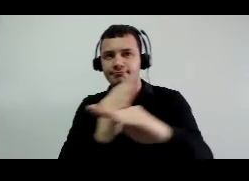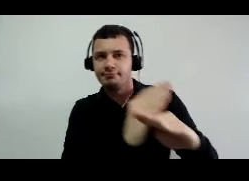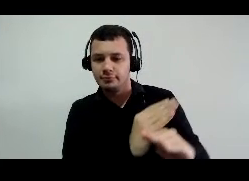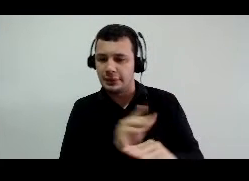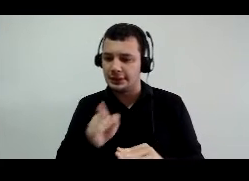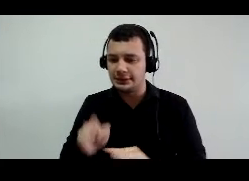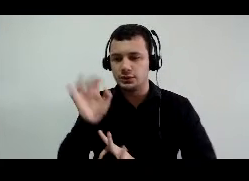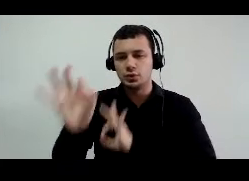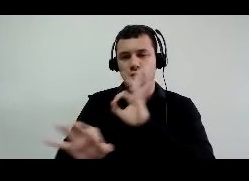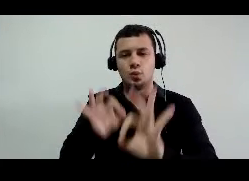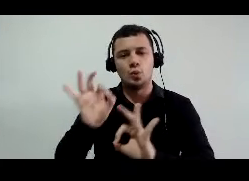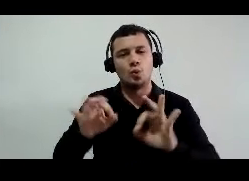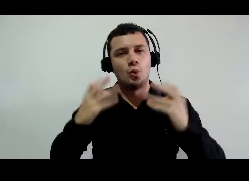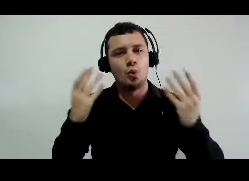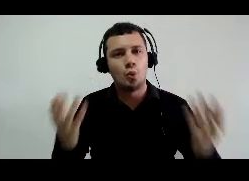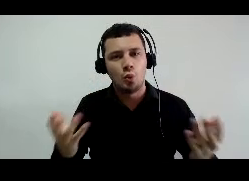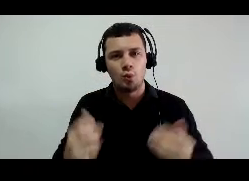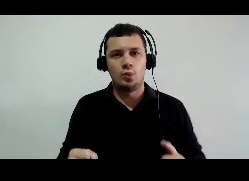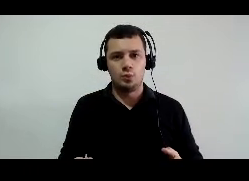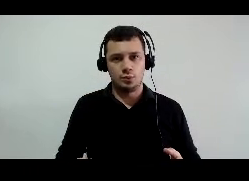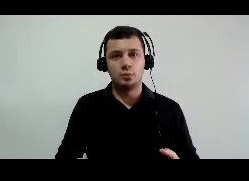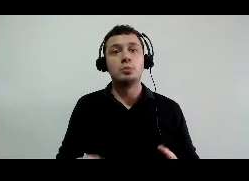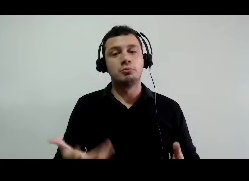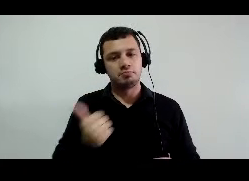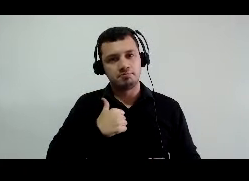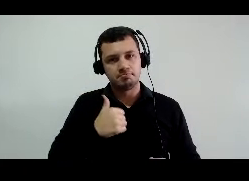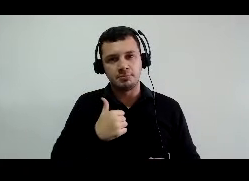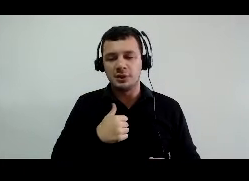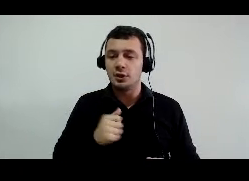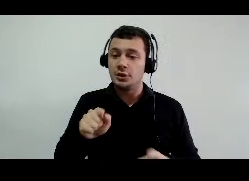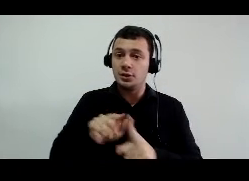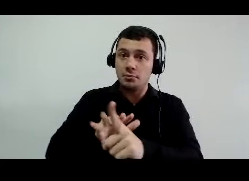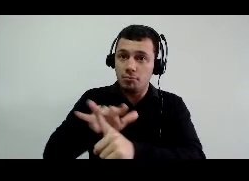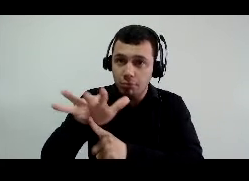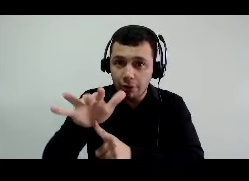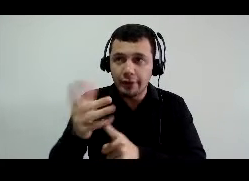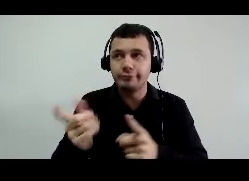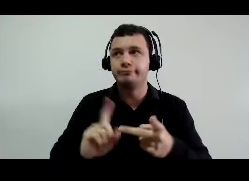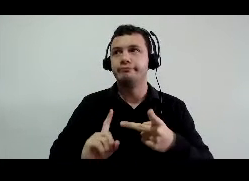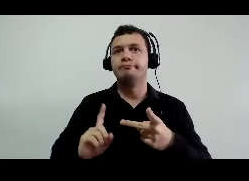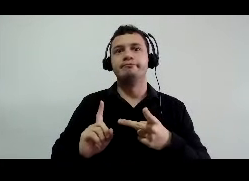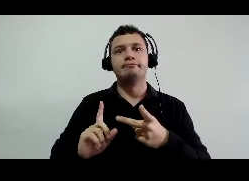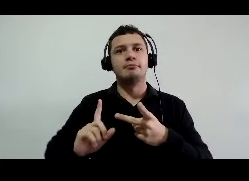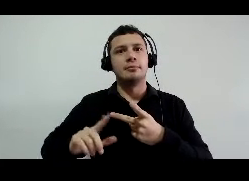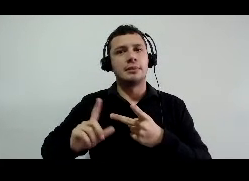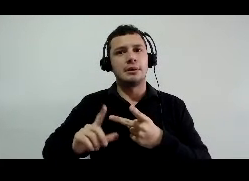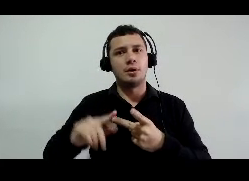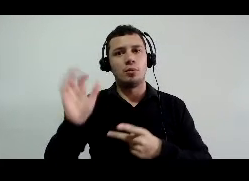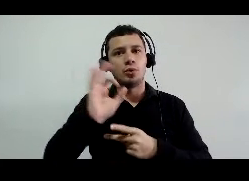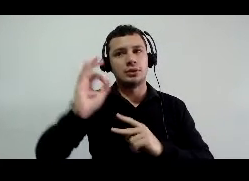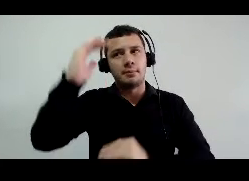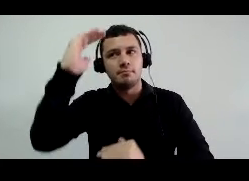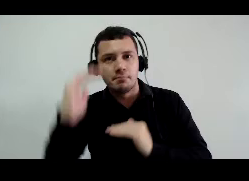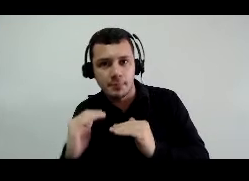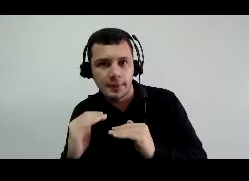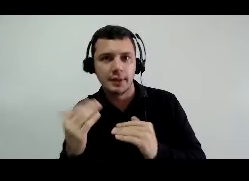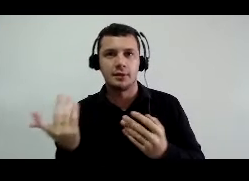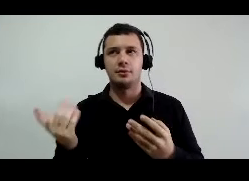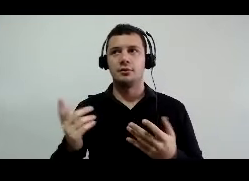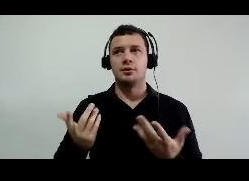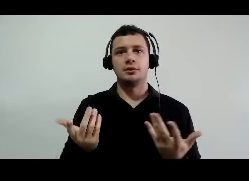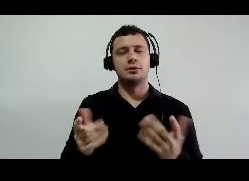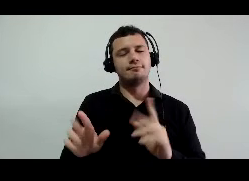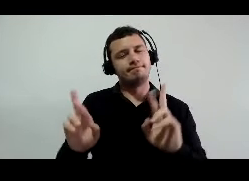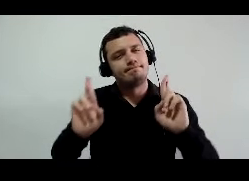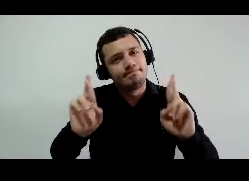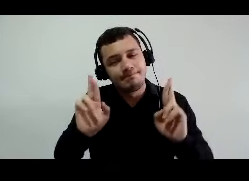¿en qué vamos nosotros? A prevenir, a mitigar, ¿cierto? A disminuir, ojalá